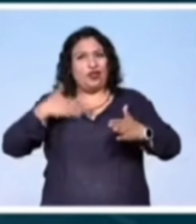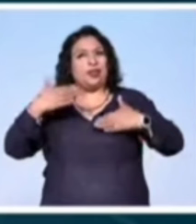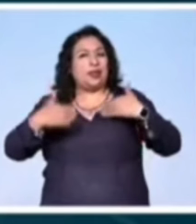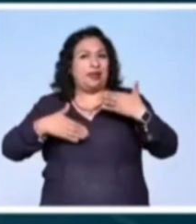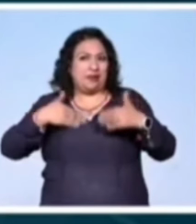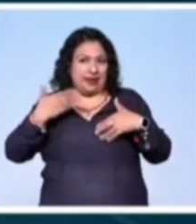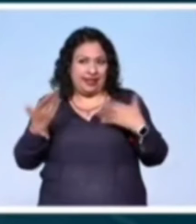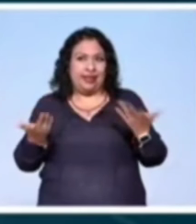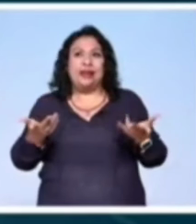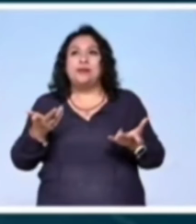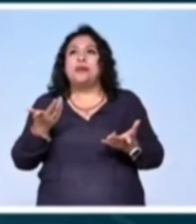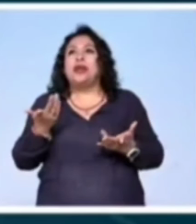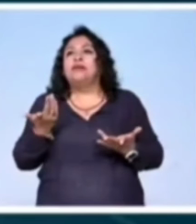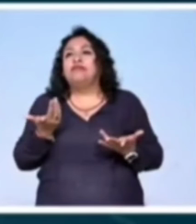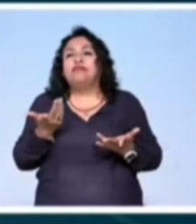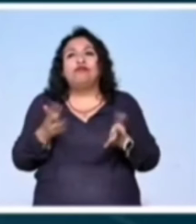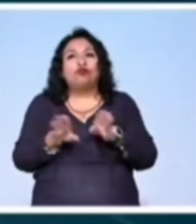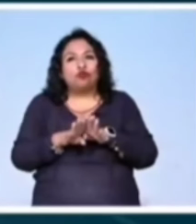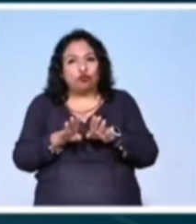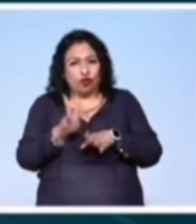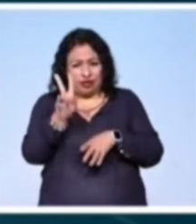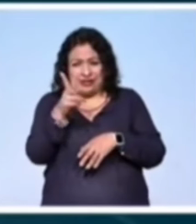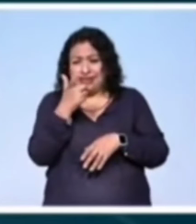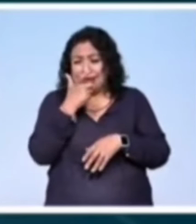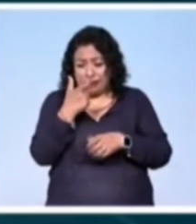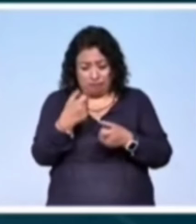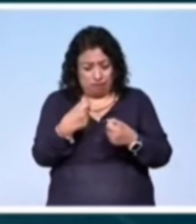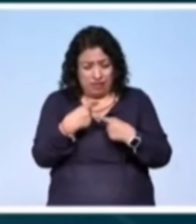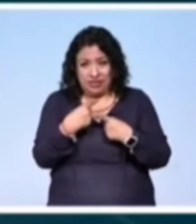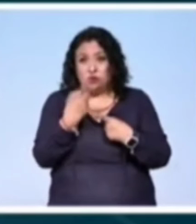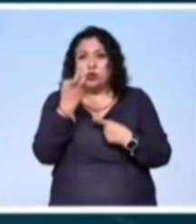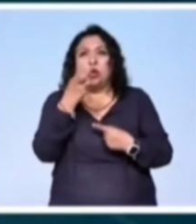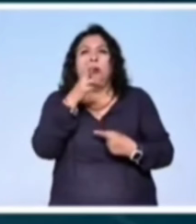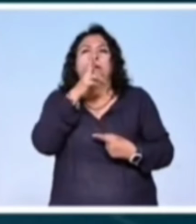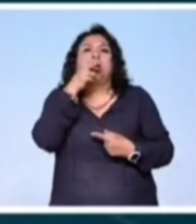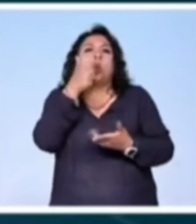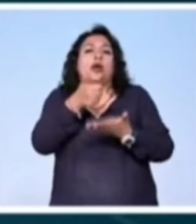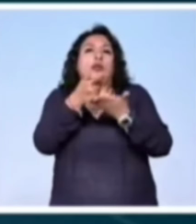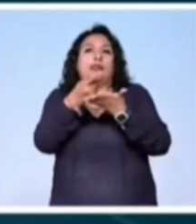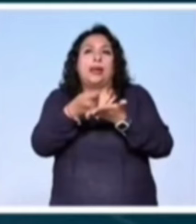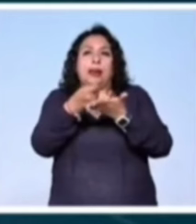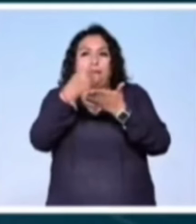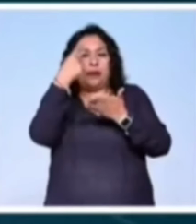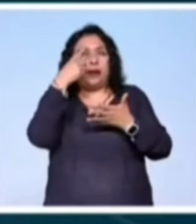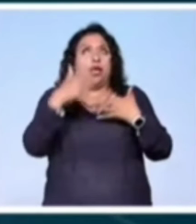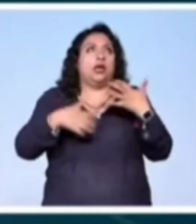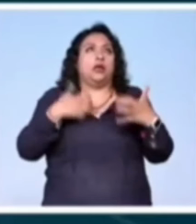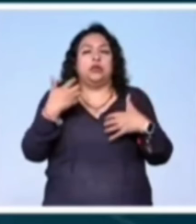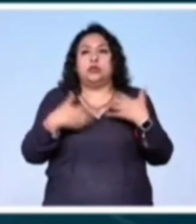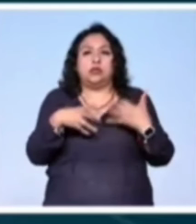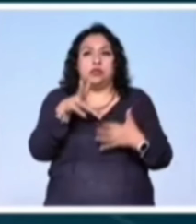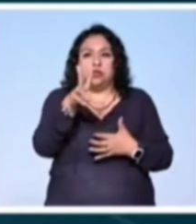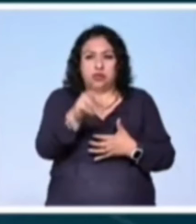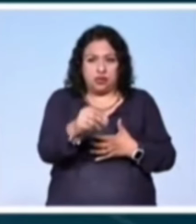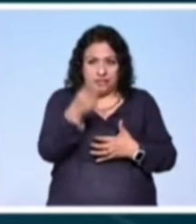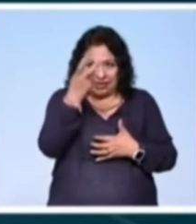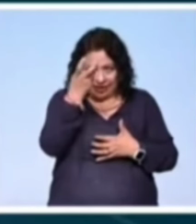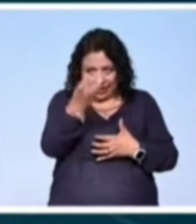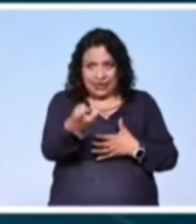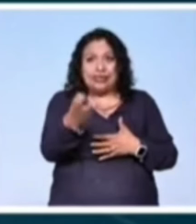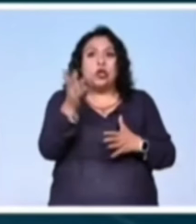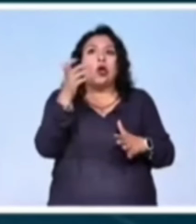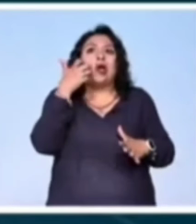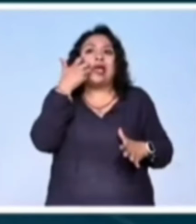divertirme, diciéndome que reírse de uno mismo es la mejor terapia para no desesperarse, y eso es lo que